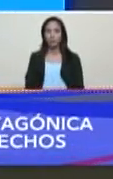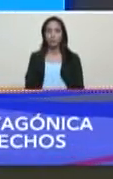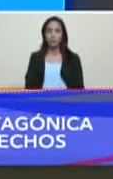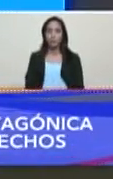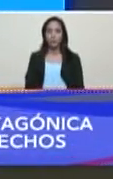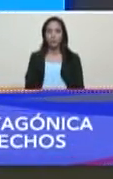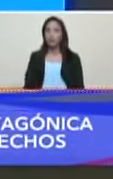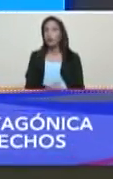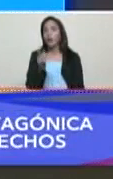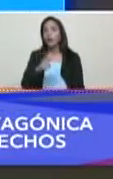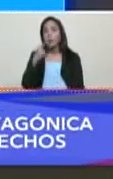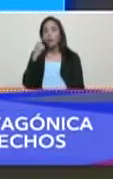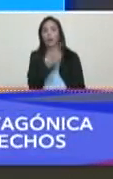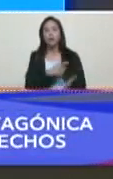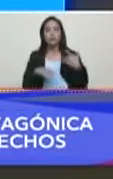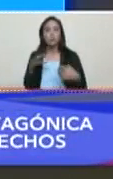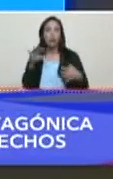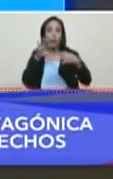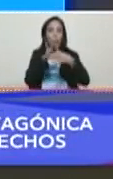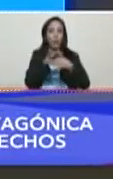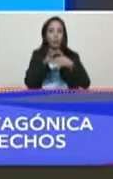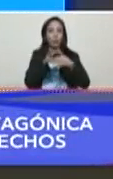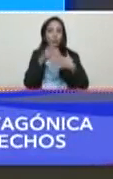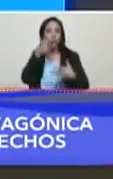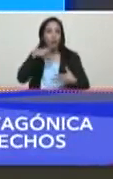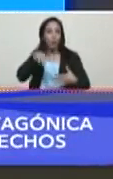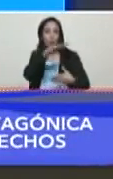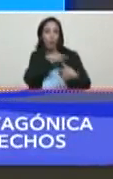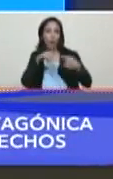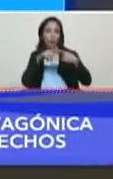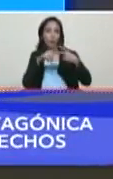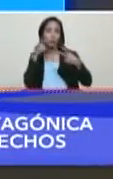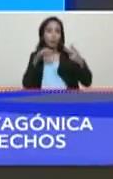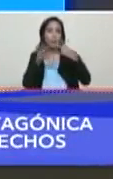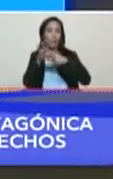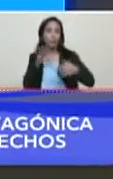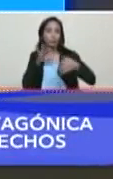Tenemos que cuidar la cohesión nacional de nuestro país.